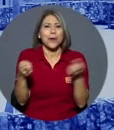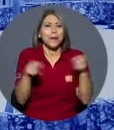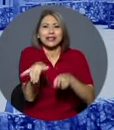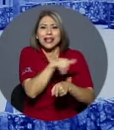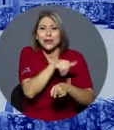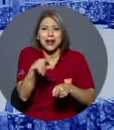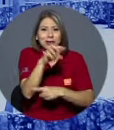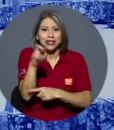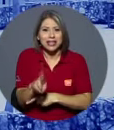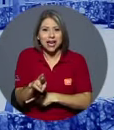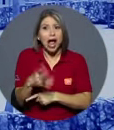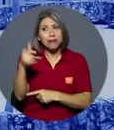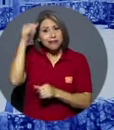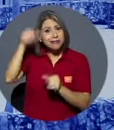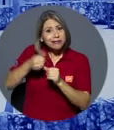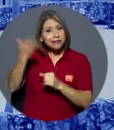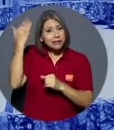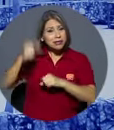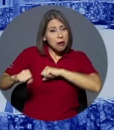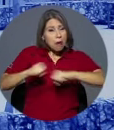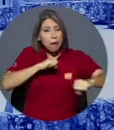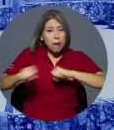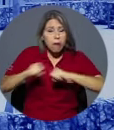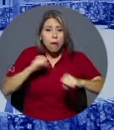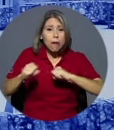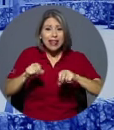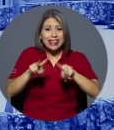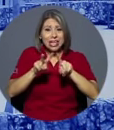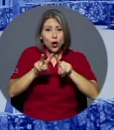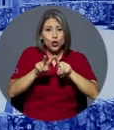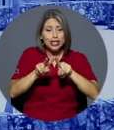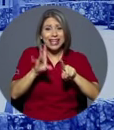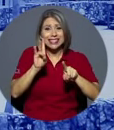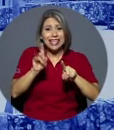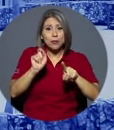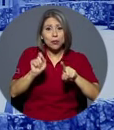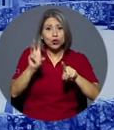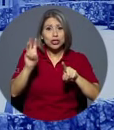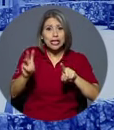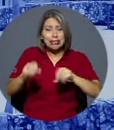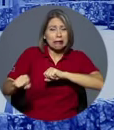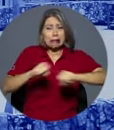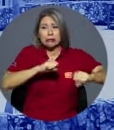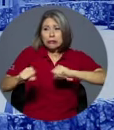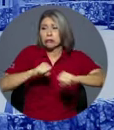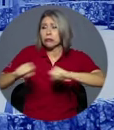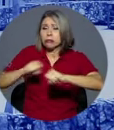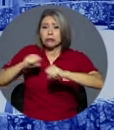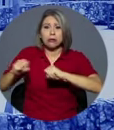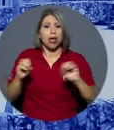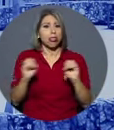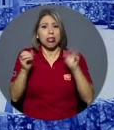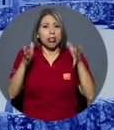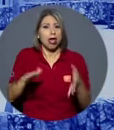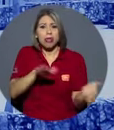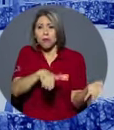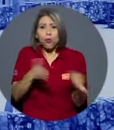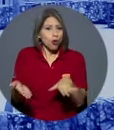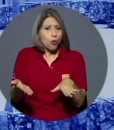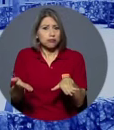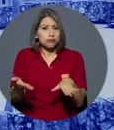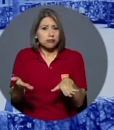del terremoto Nicoya, un terremoto muy grande de 7.6, en donde no murió nadie como consecuencia directa del terremoto. El daño